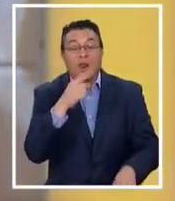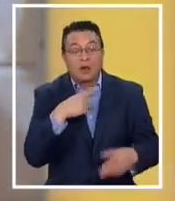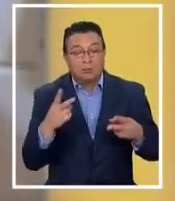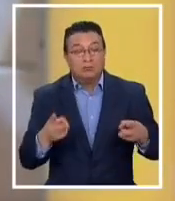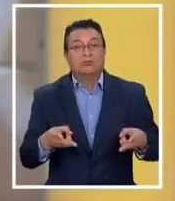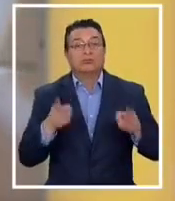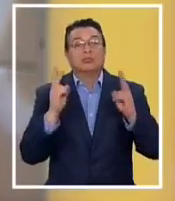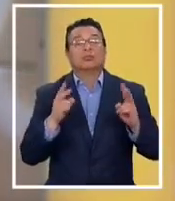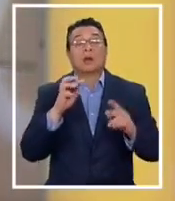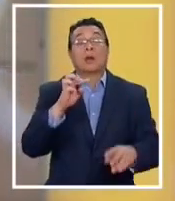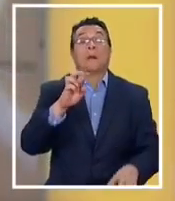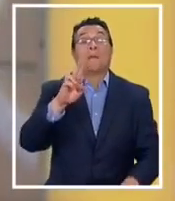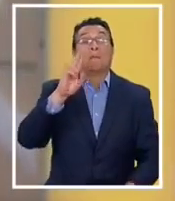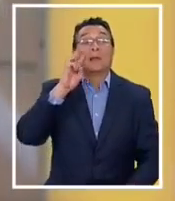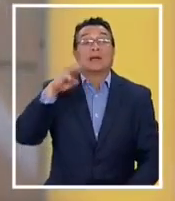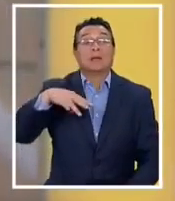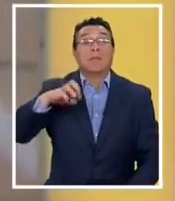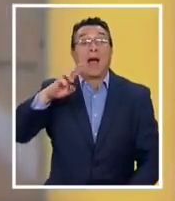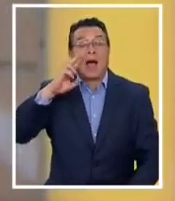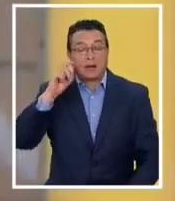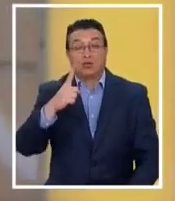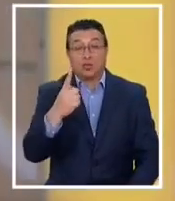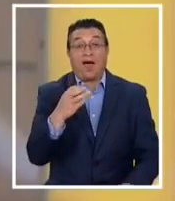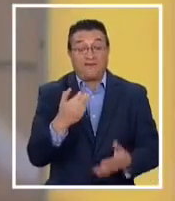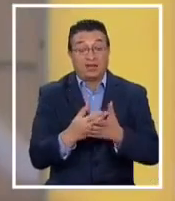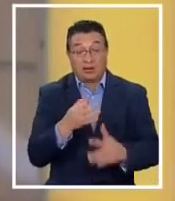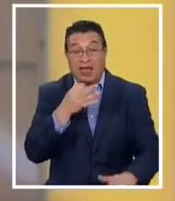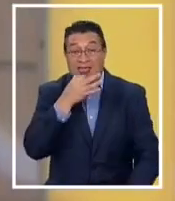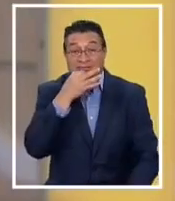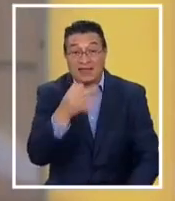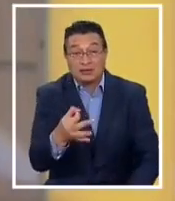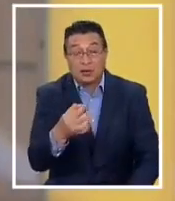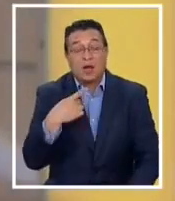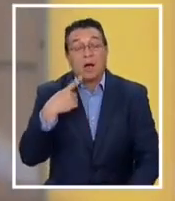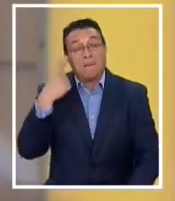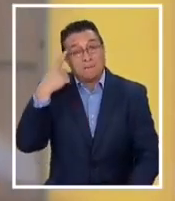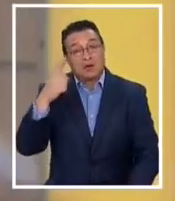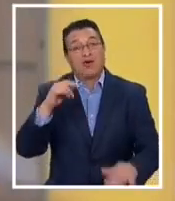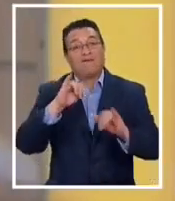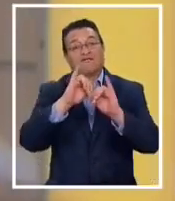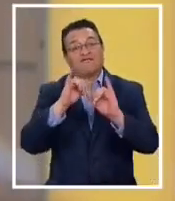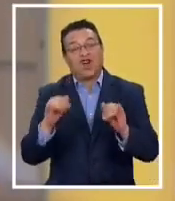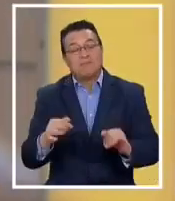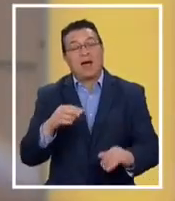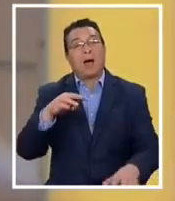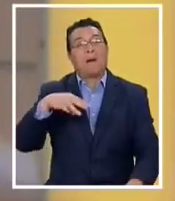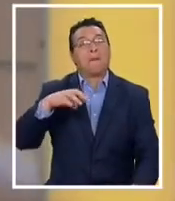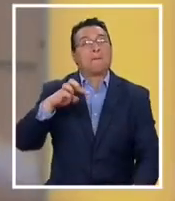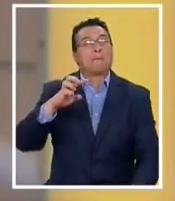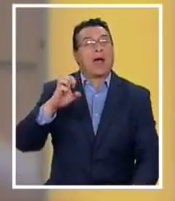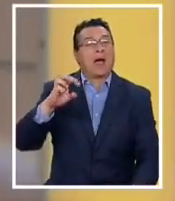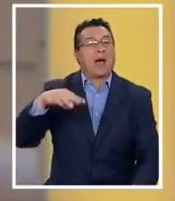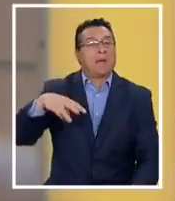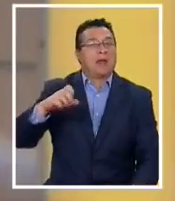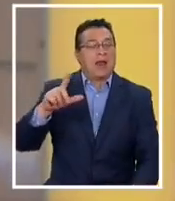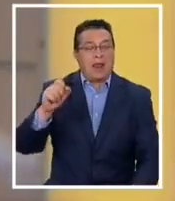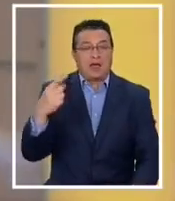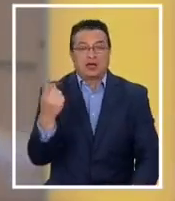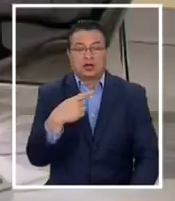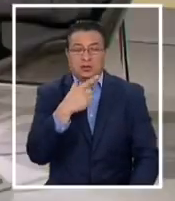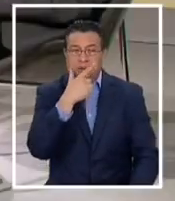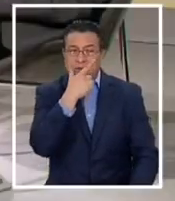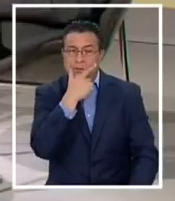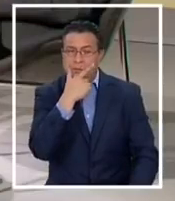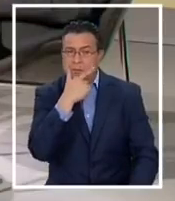no primaria no lo dijo una vez pero yo creo que las formas de pamela hacen dudar efectivamente de